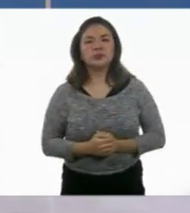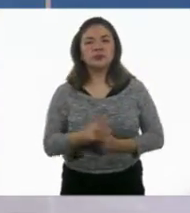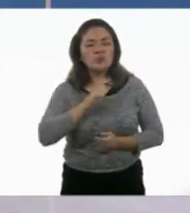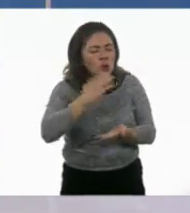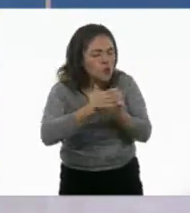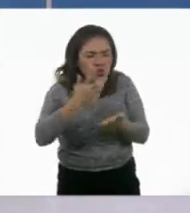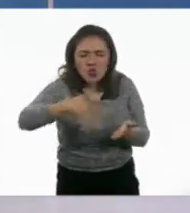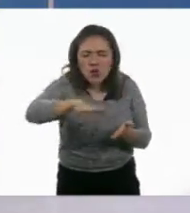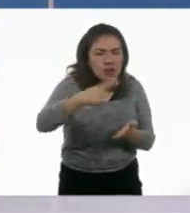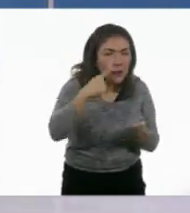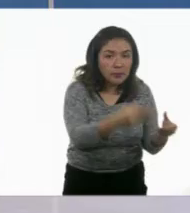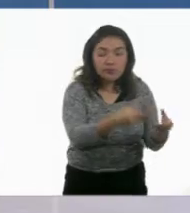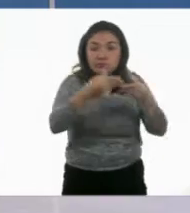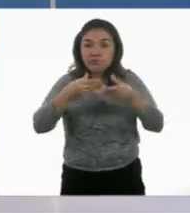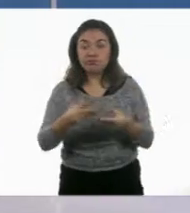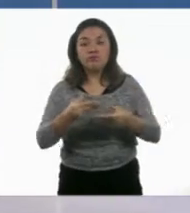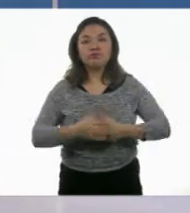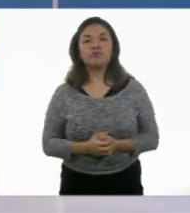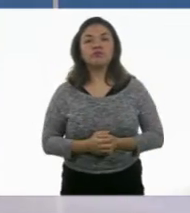libreta.